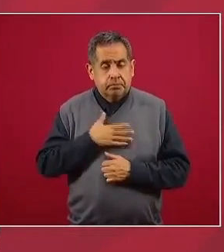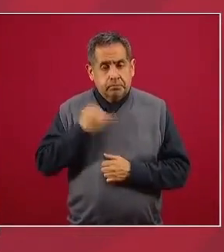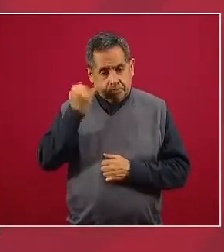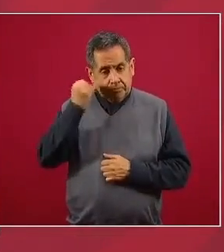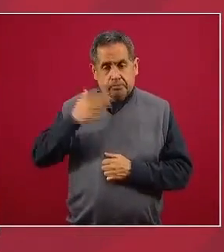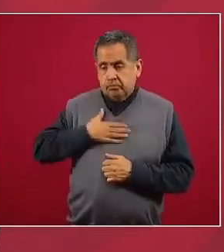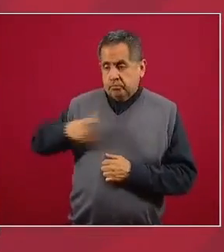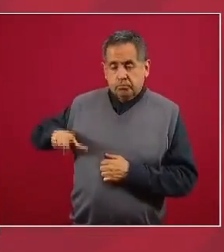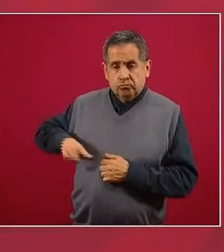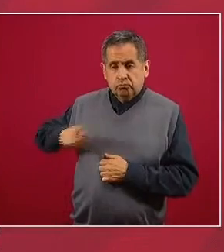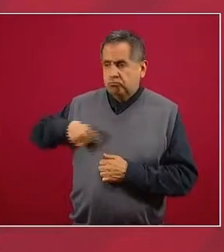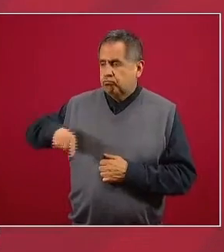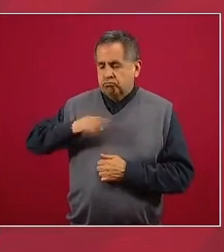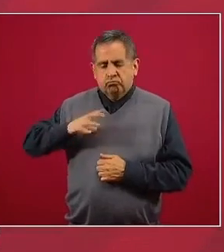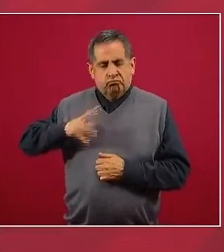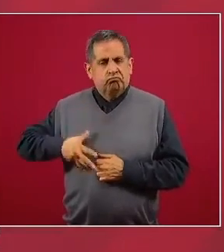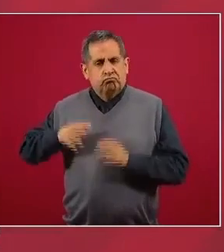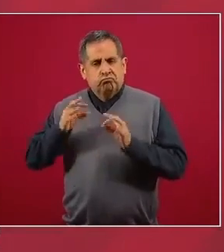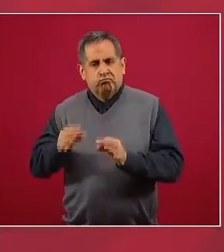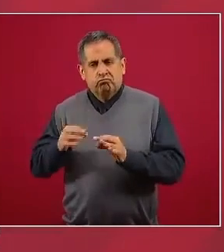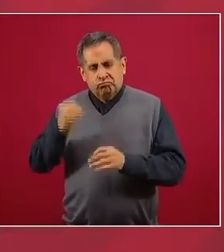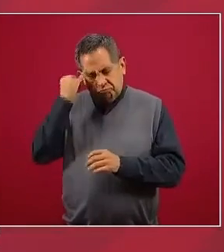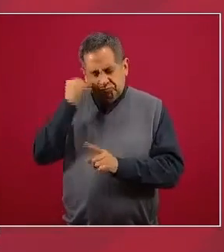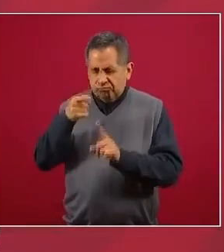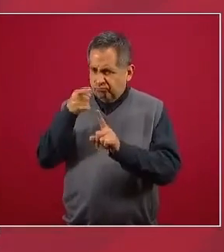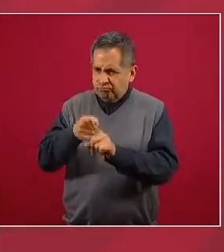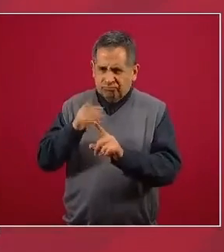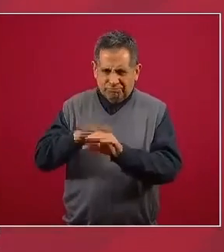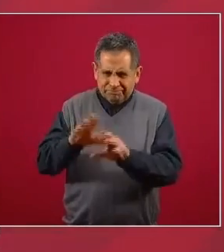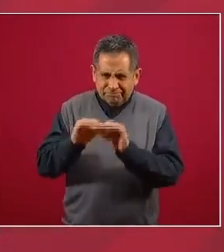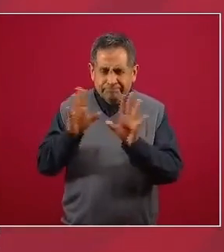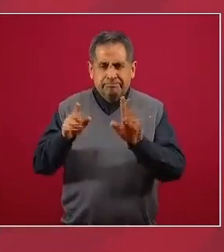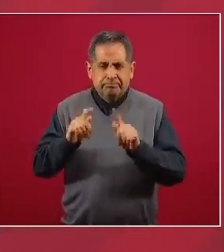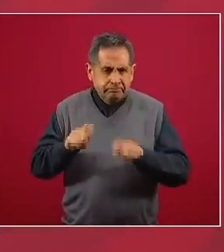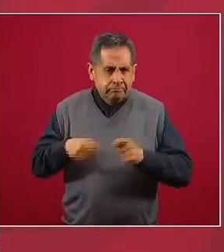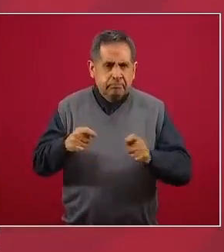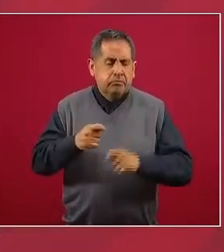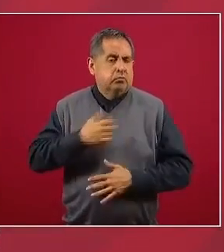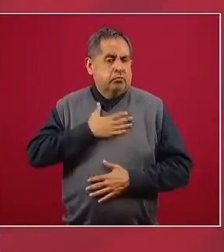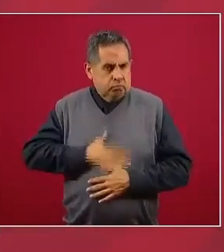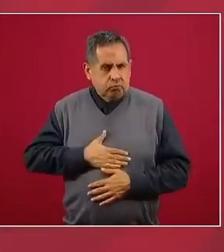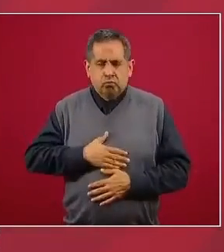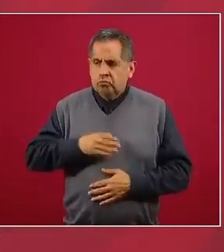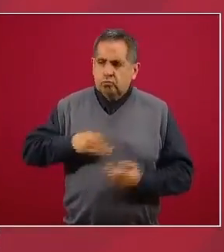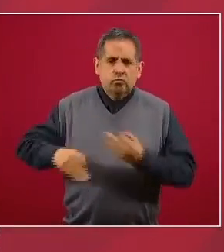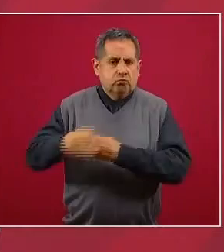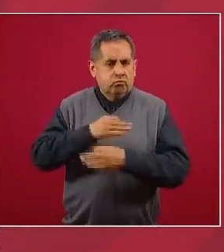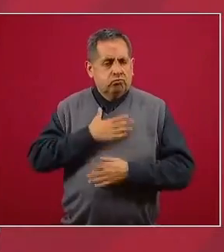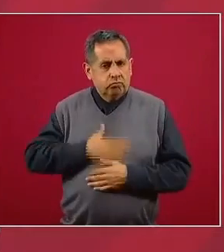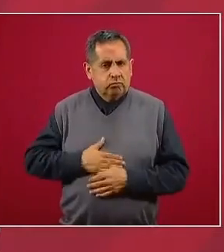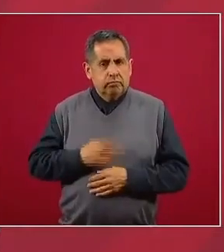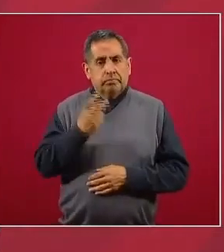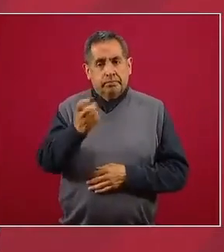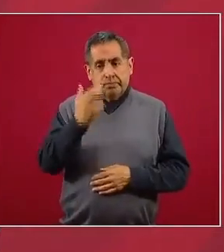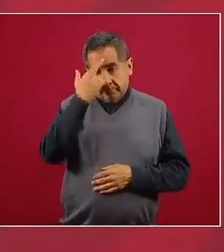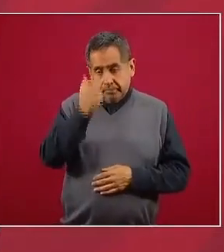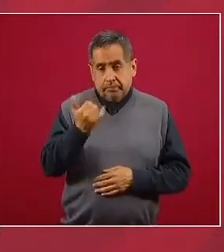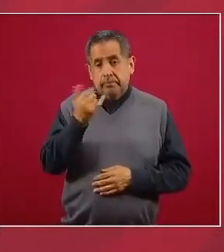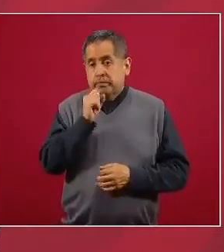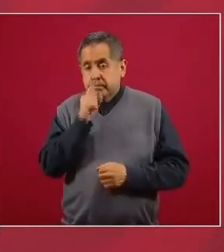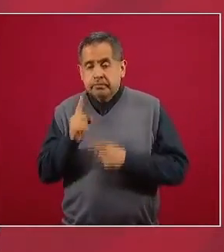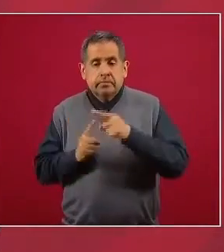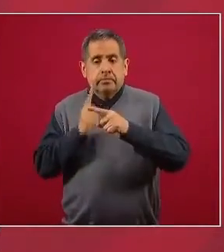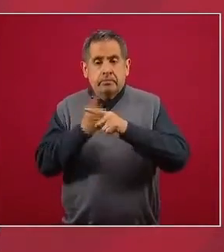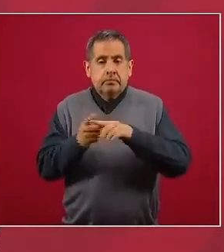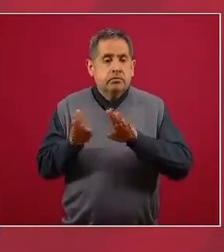nuestro gobierno estamos muy orgullosos de tener un empeño claro de justicia social y por esa razón, y además